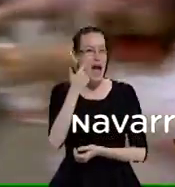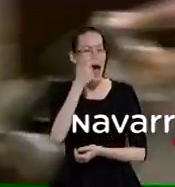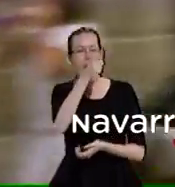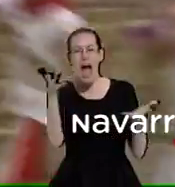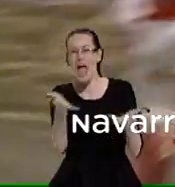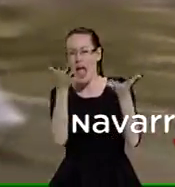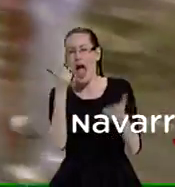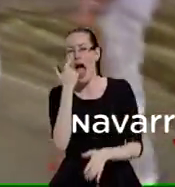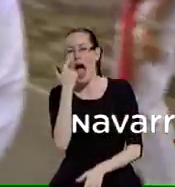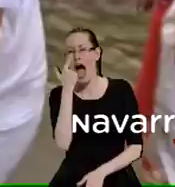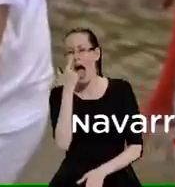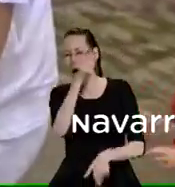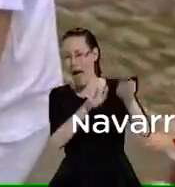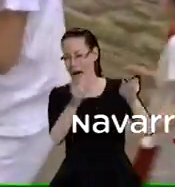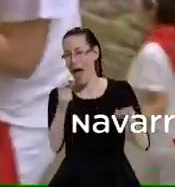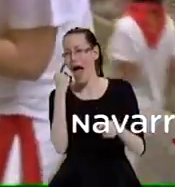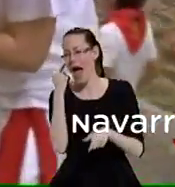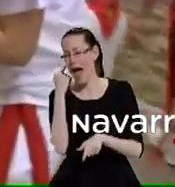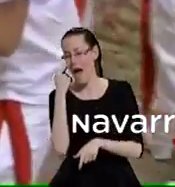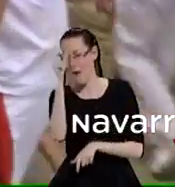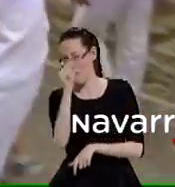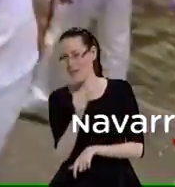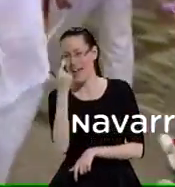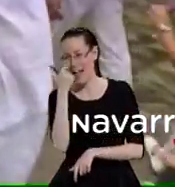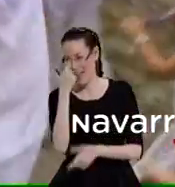por aquí, también te están animando, vamos a ver, que tú también